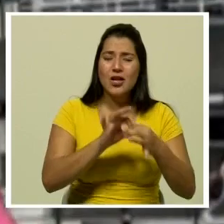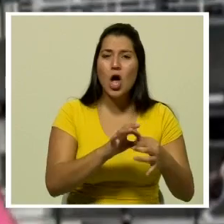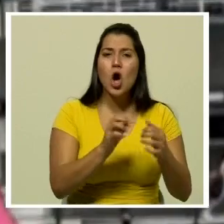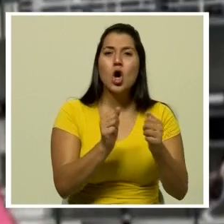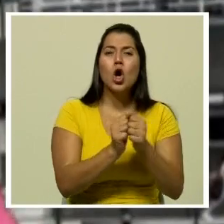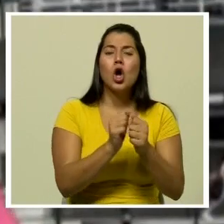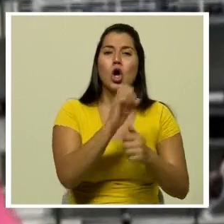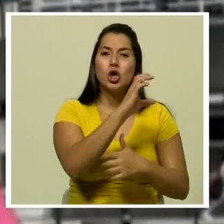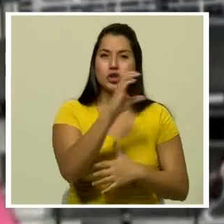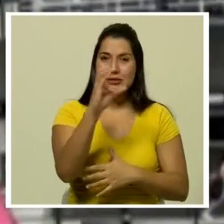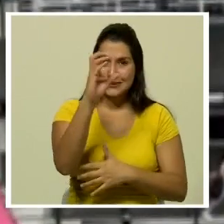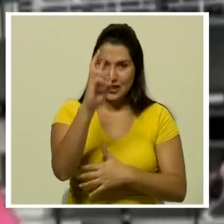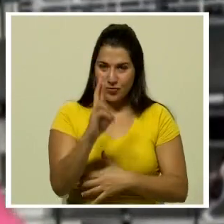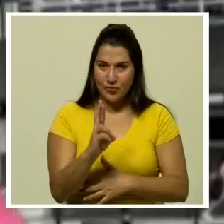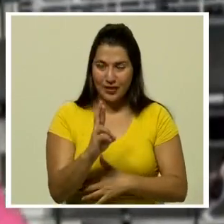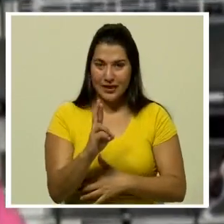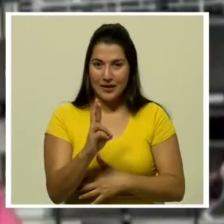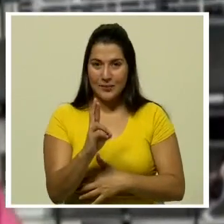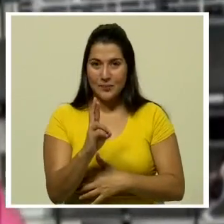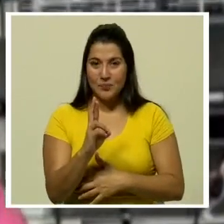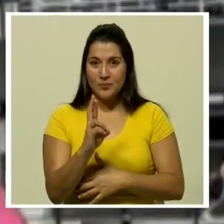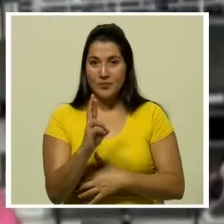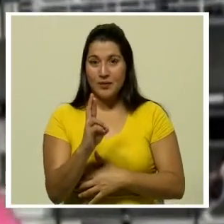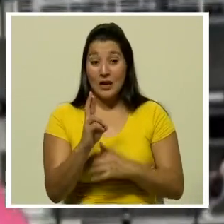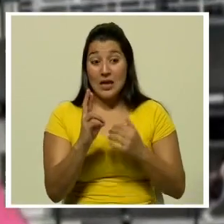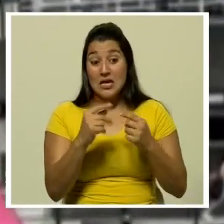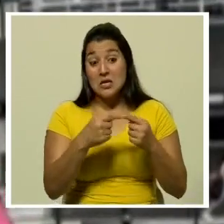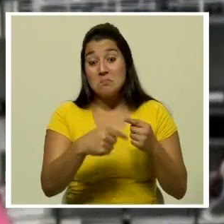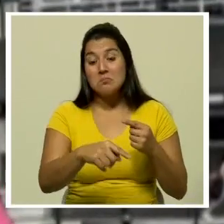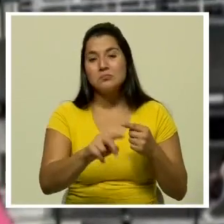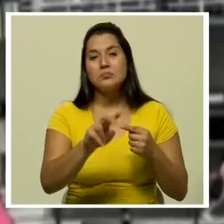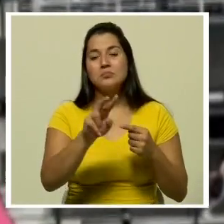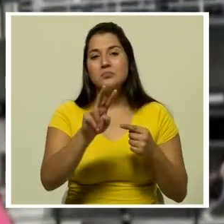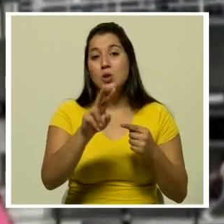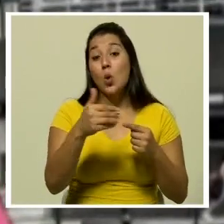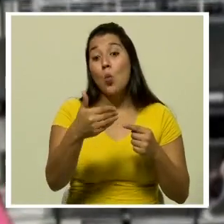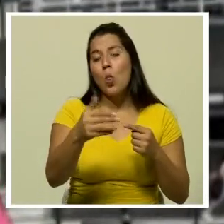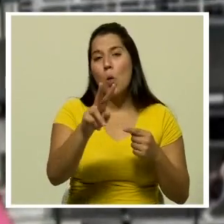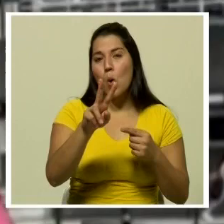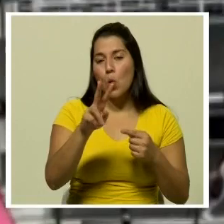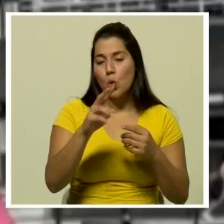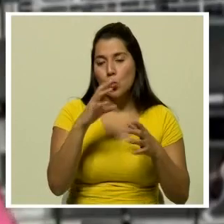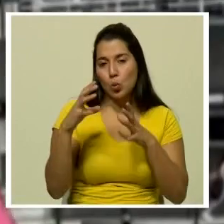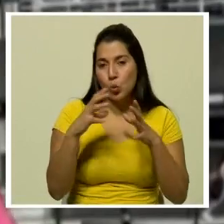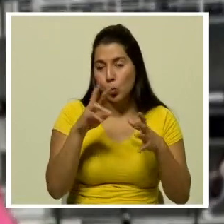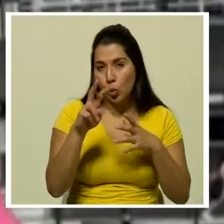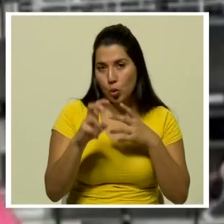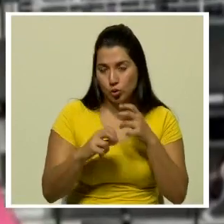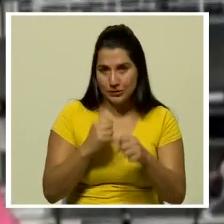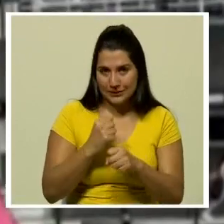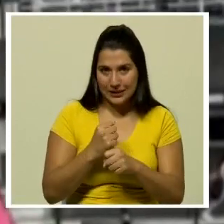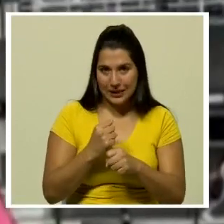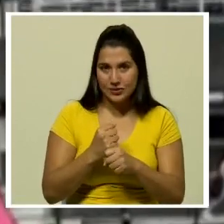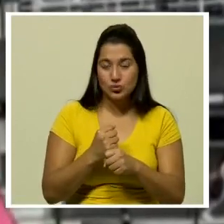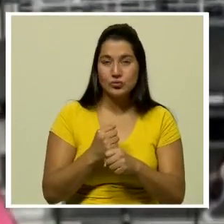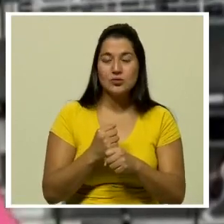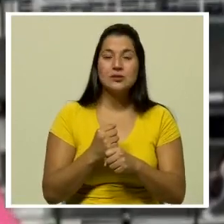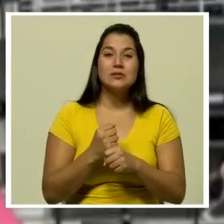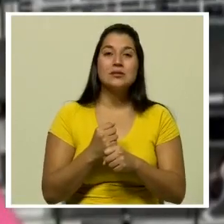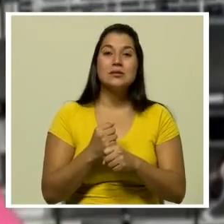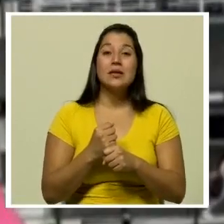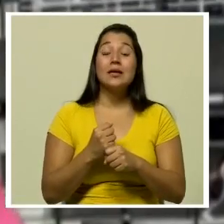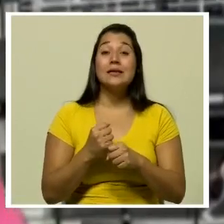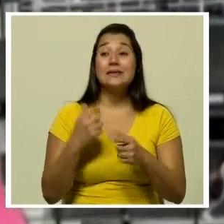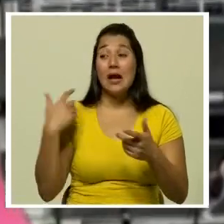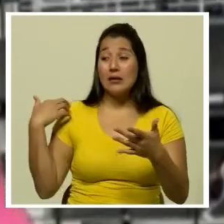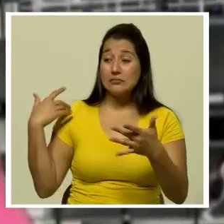este Estado, y ya no diremos bicentenario, sino del último siglo para acá, que logró crear las bases